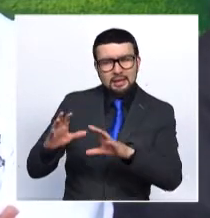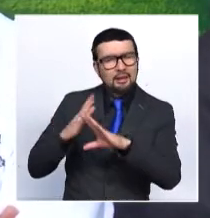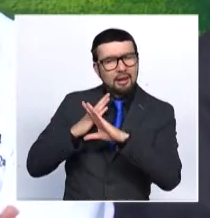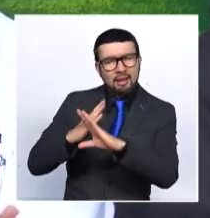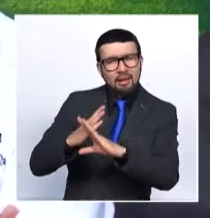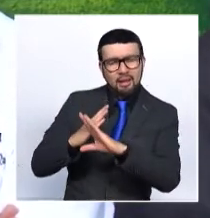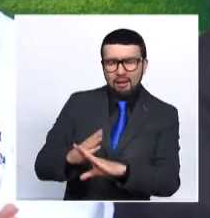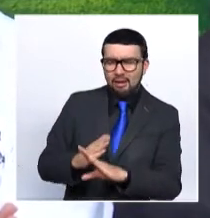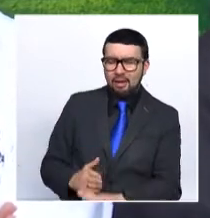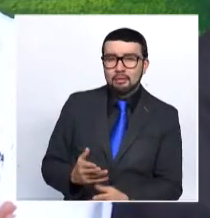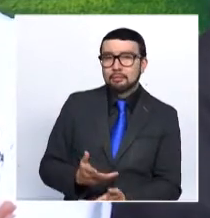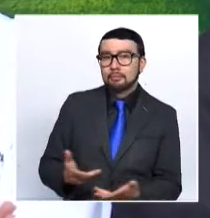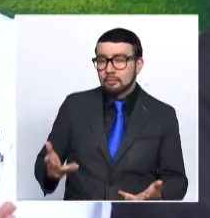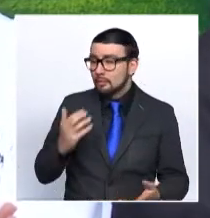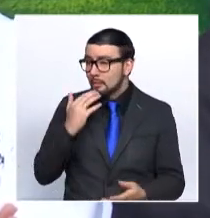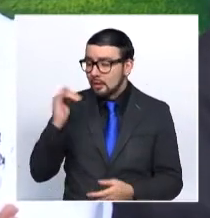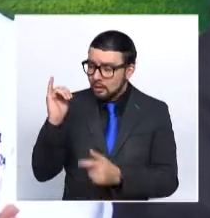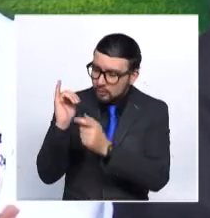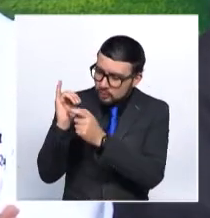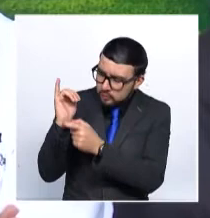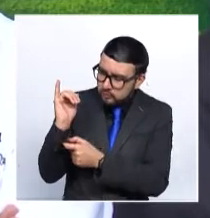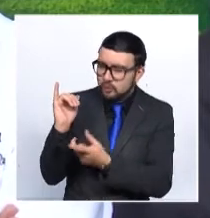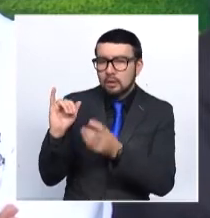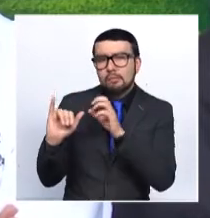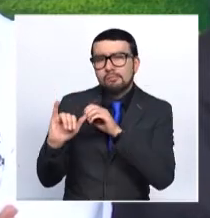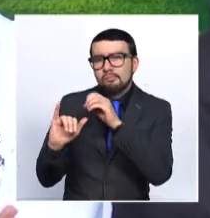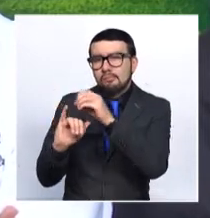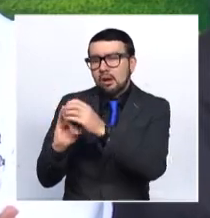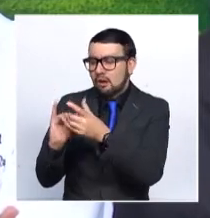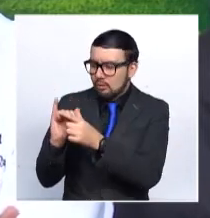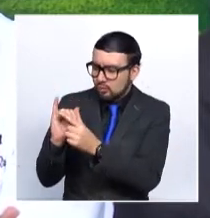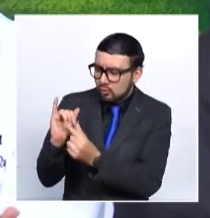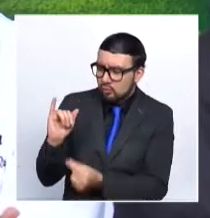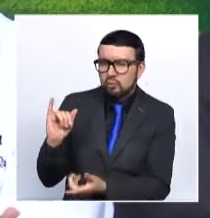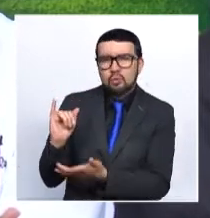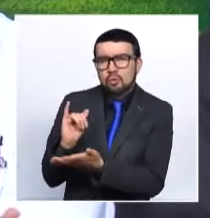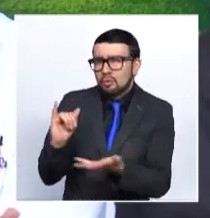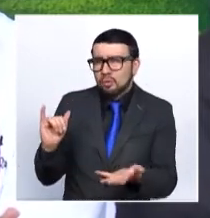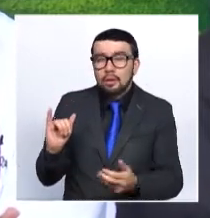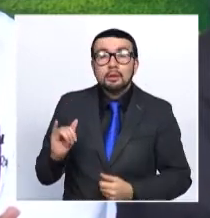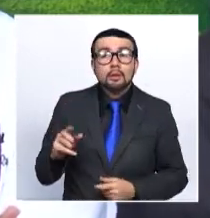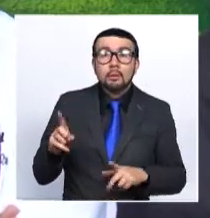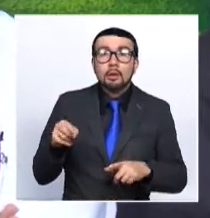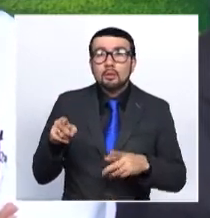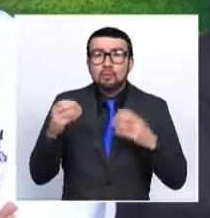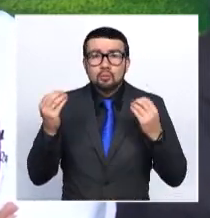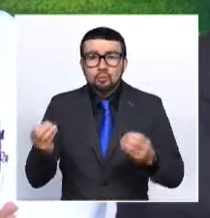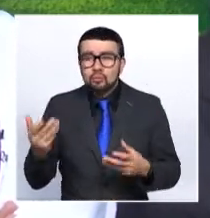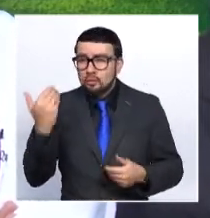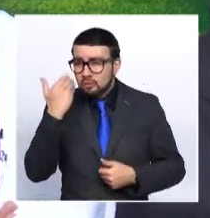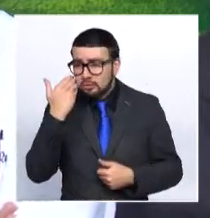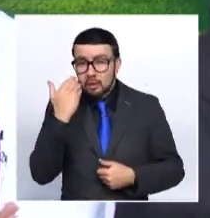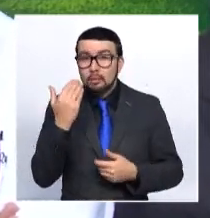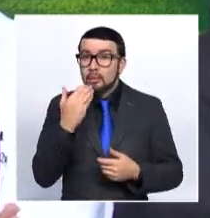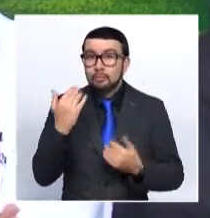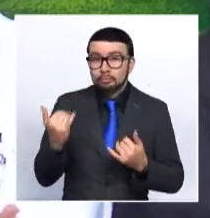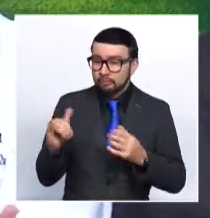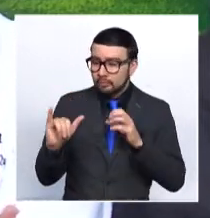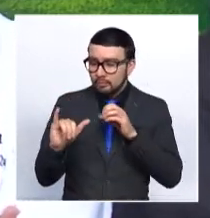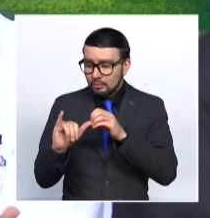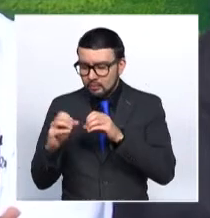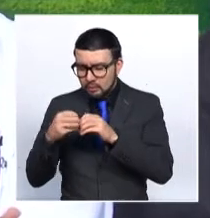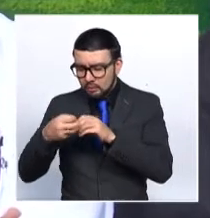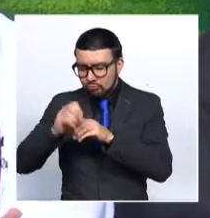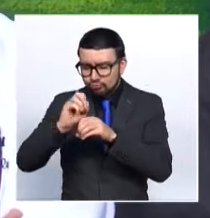de cáncer, de cuello uterino, de ovarios, de endometrio, ni queda hablar la cantidad de patología que encontramos de ovario poliquístico